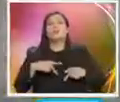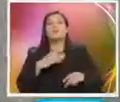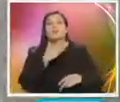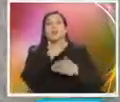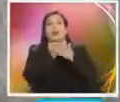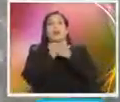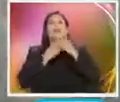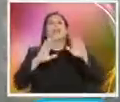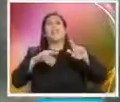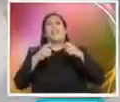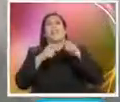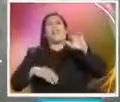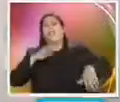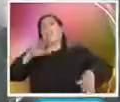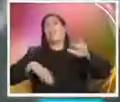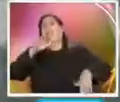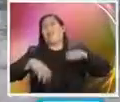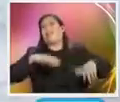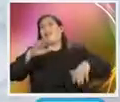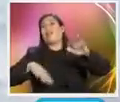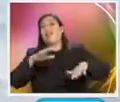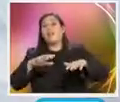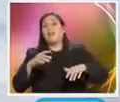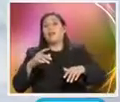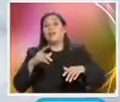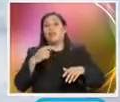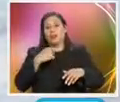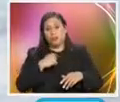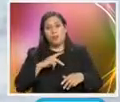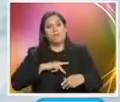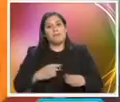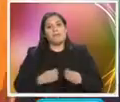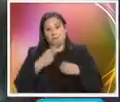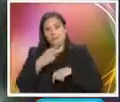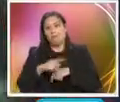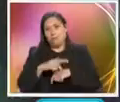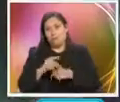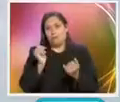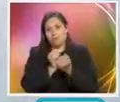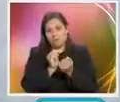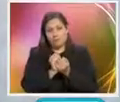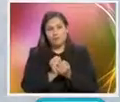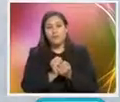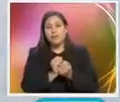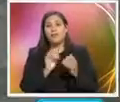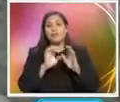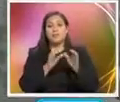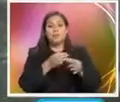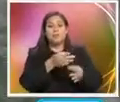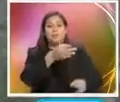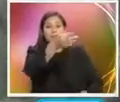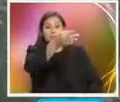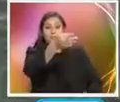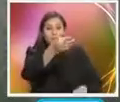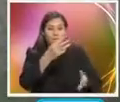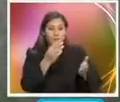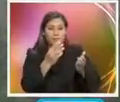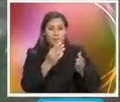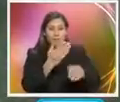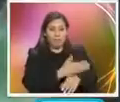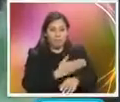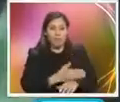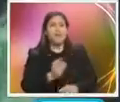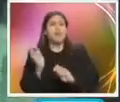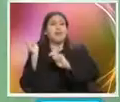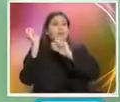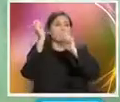muy desesperadas. Entonces podemos acabar poniéndonos en peligro. Los dispositivos estos como la vara pueden ayudarnos a salvar a alguien. Que son